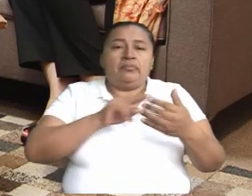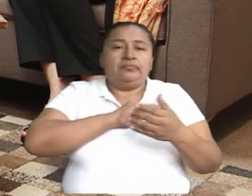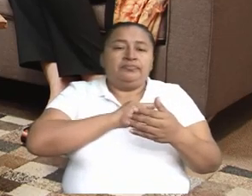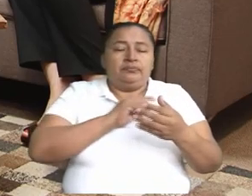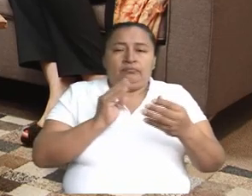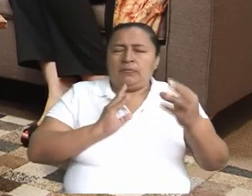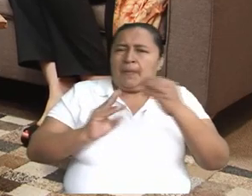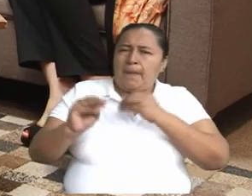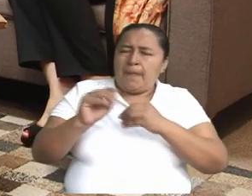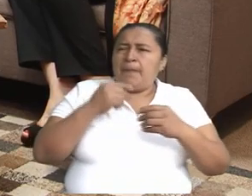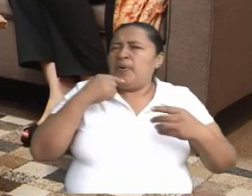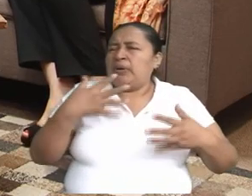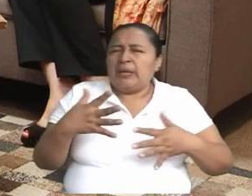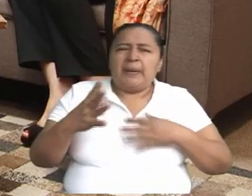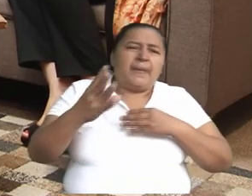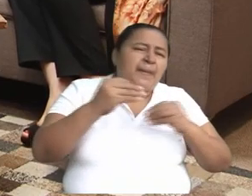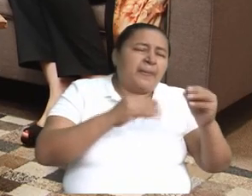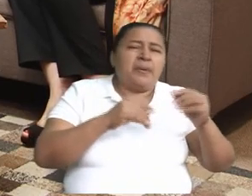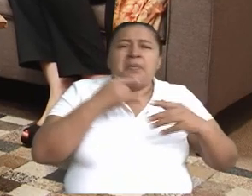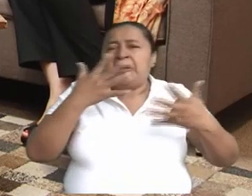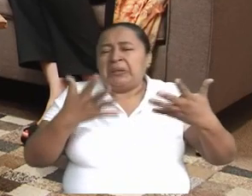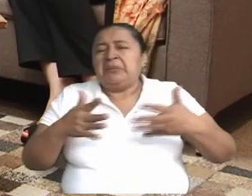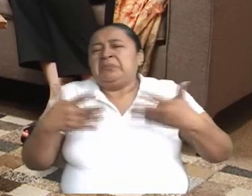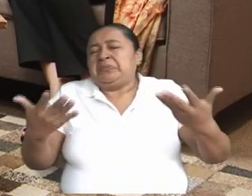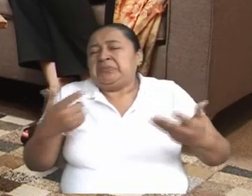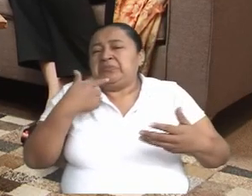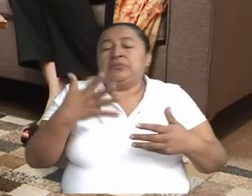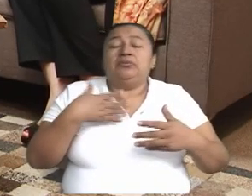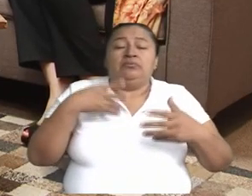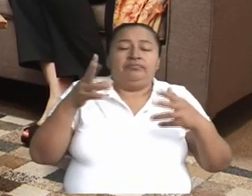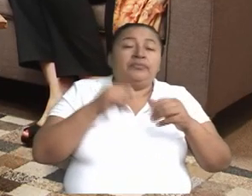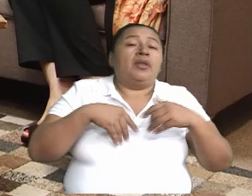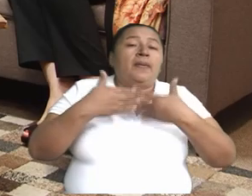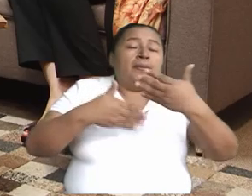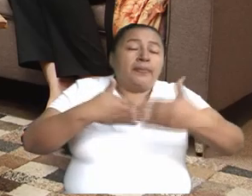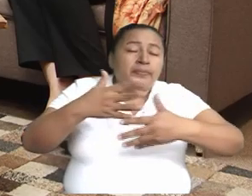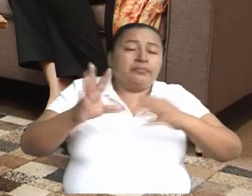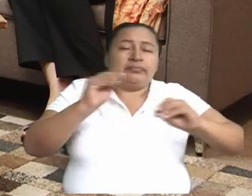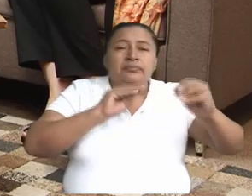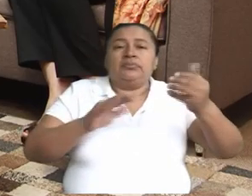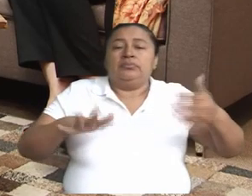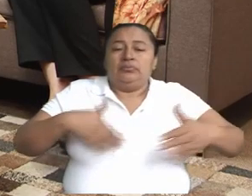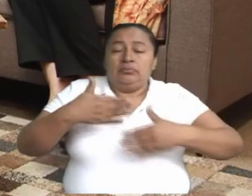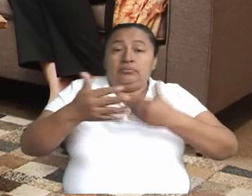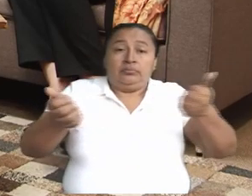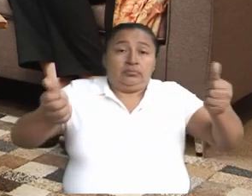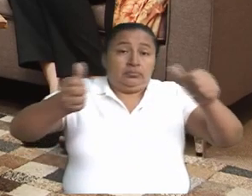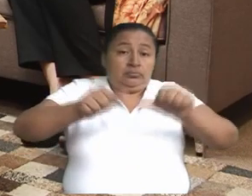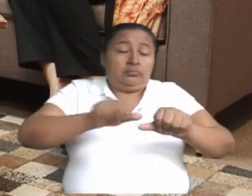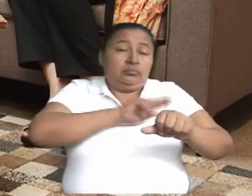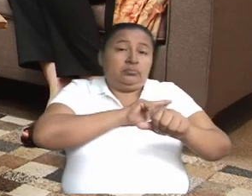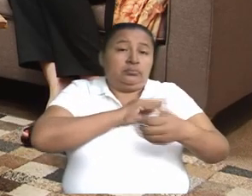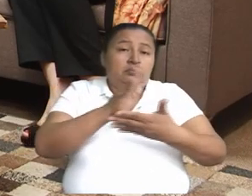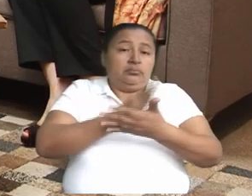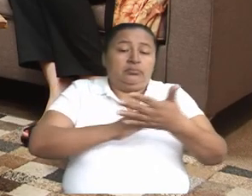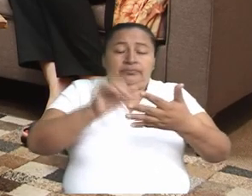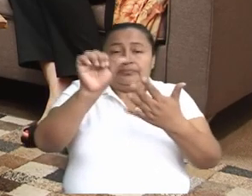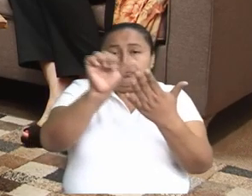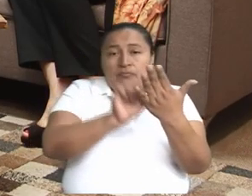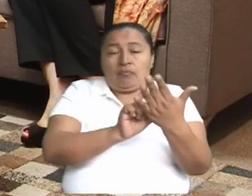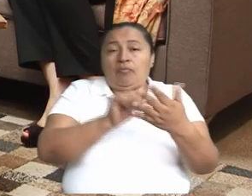discusión y análisis colectivo pues a tomar algunos acuerdos para poder